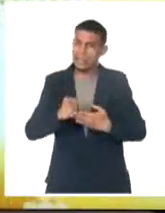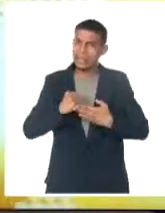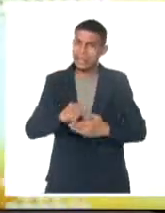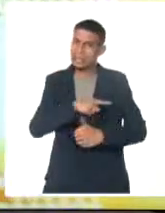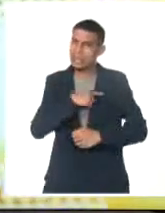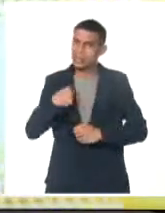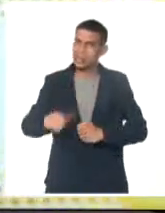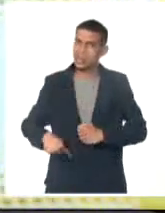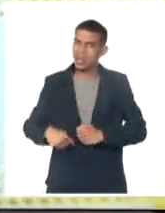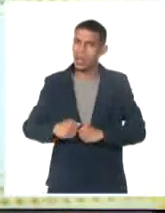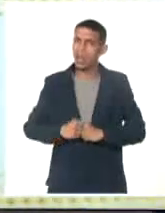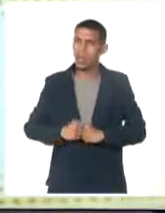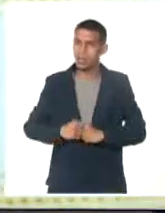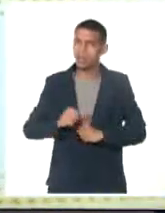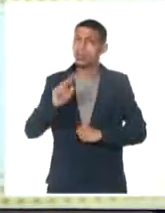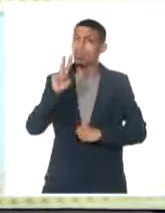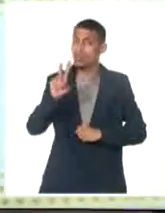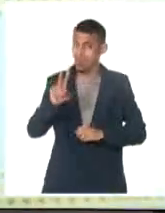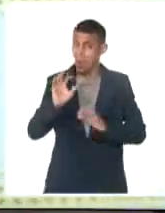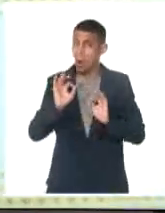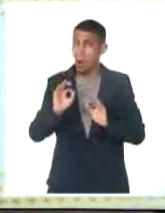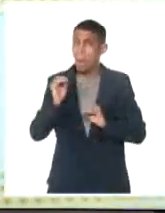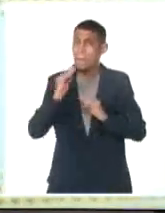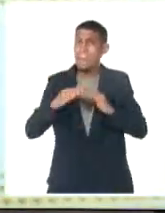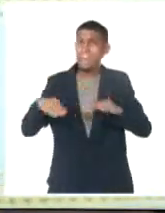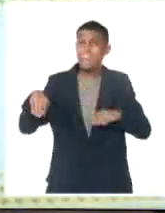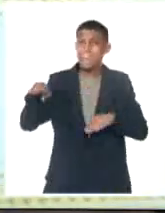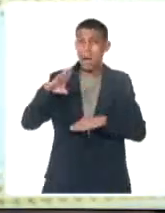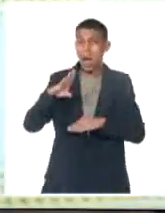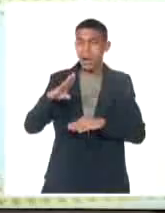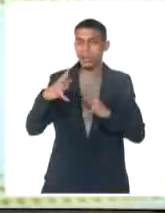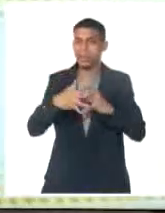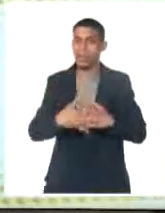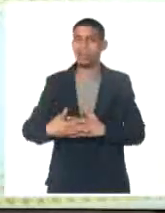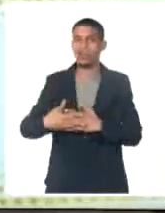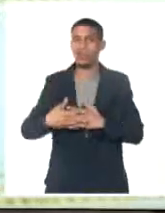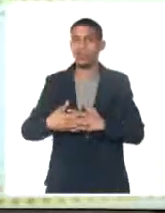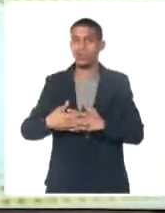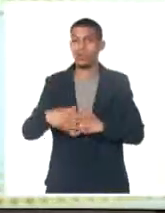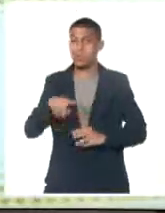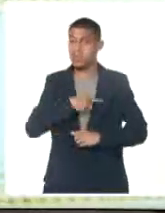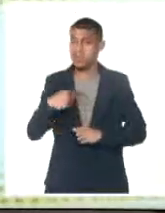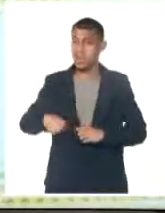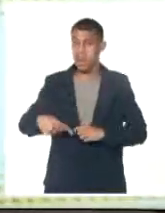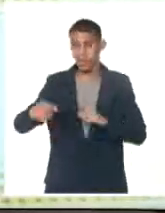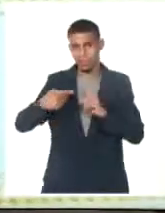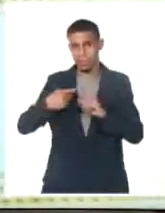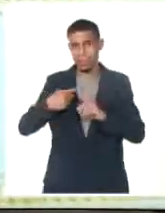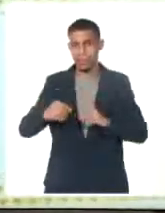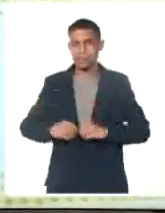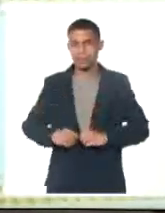económico global será 2 veces superior a la de Estados Unidos. Así va el mundo hasta esta hora. Continúa informándose.